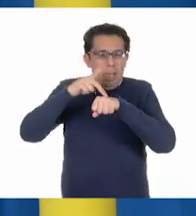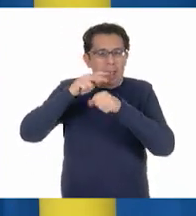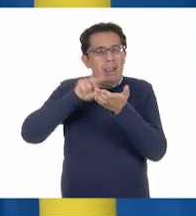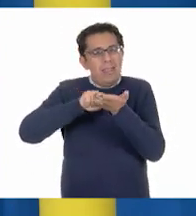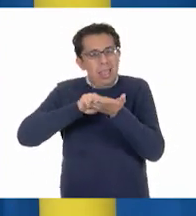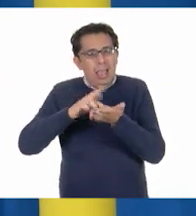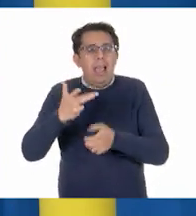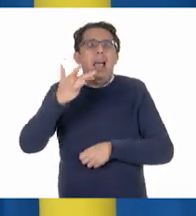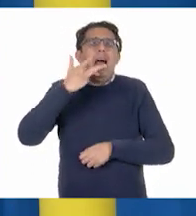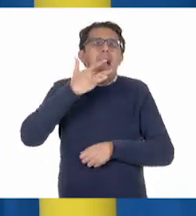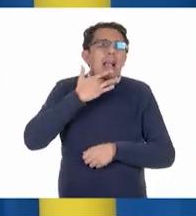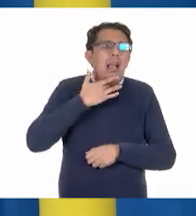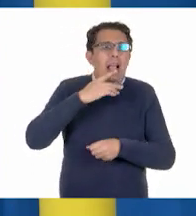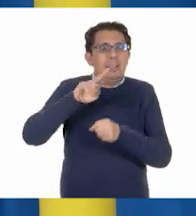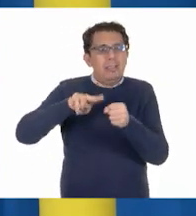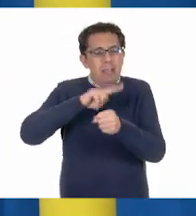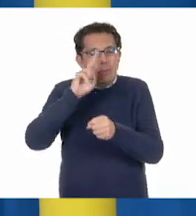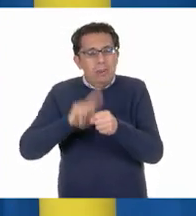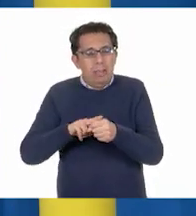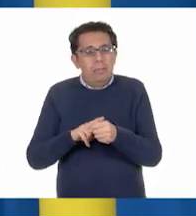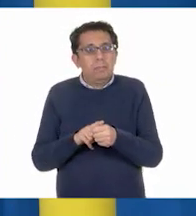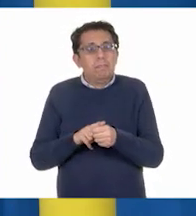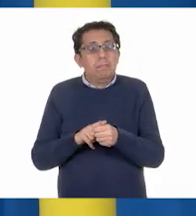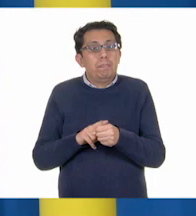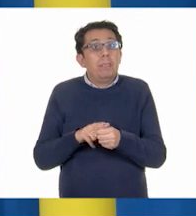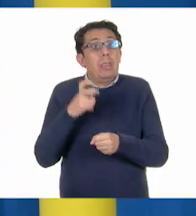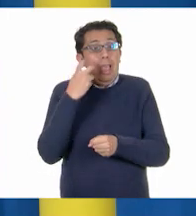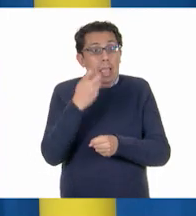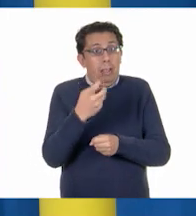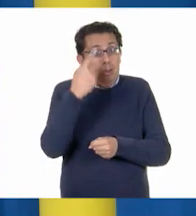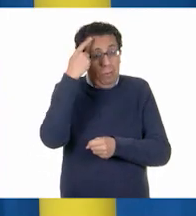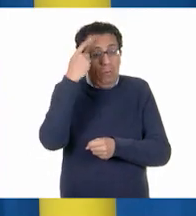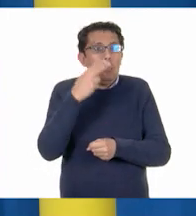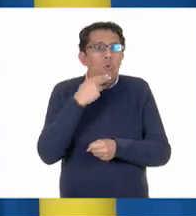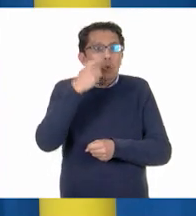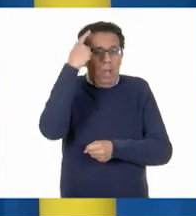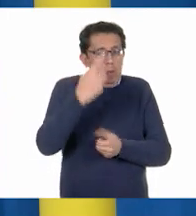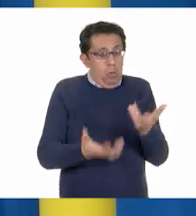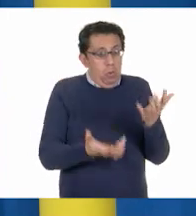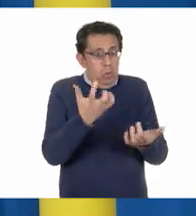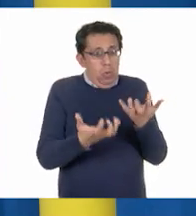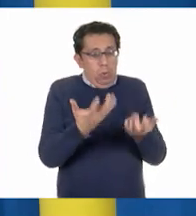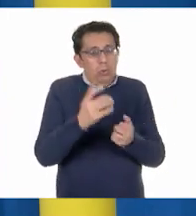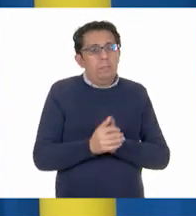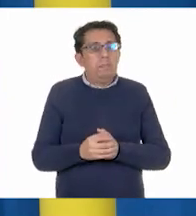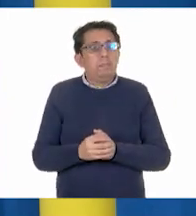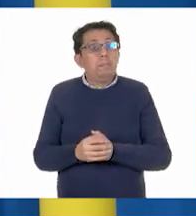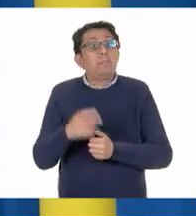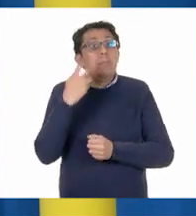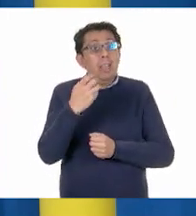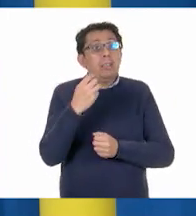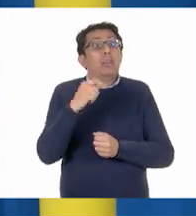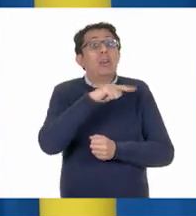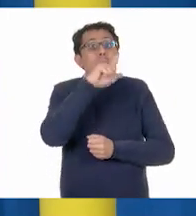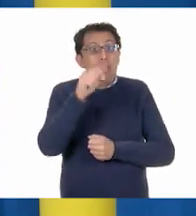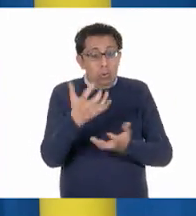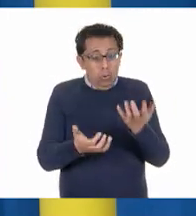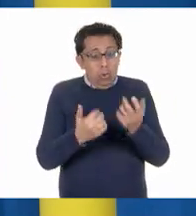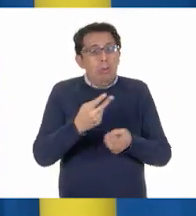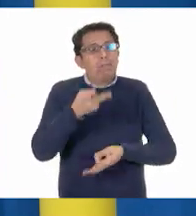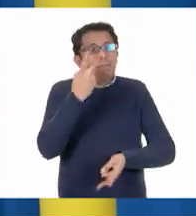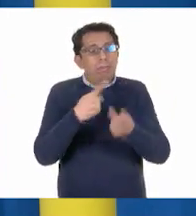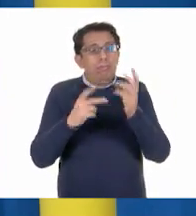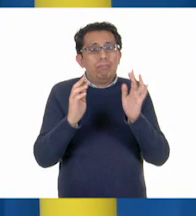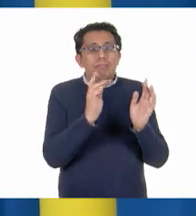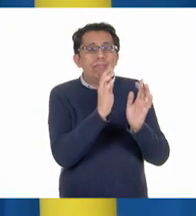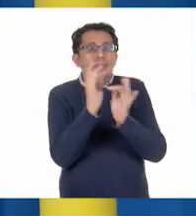usamos actualmente como fuente de energía, cuando estos combustibles fósiles se queman. Recuerden que eso libera dióxido de carbono que